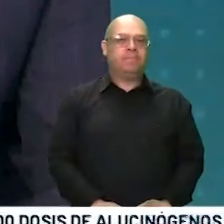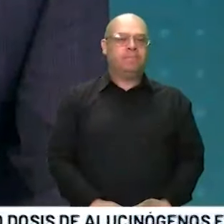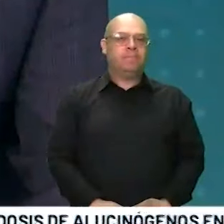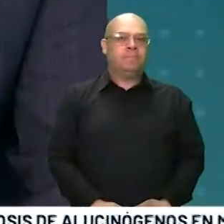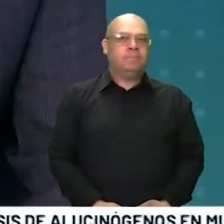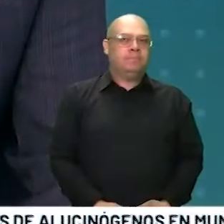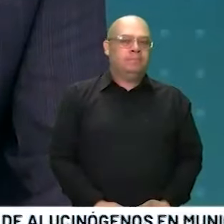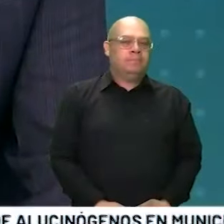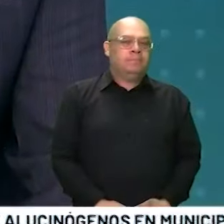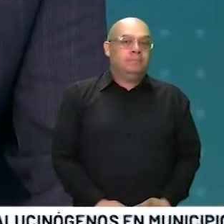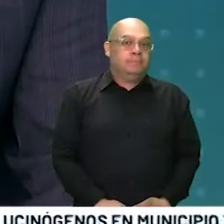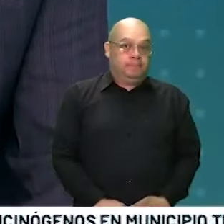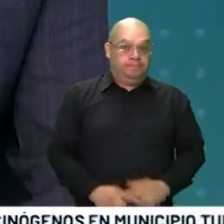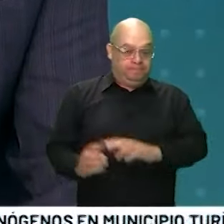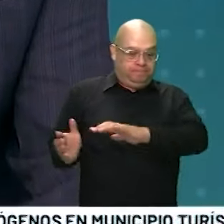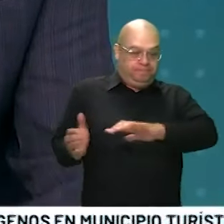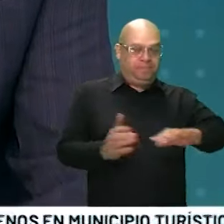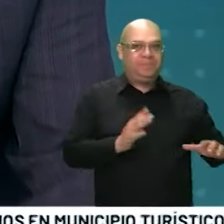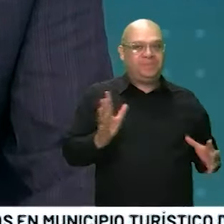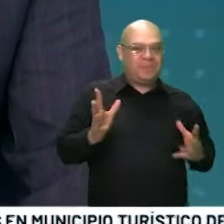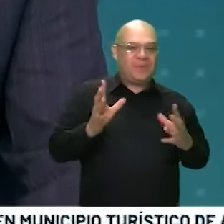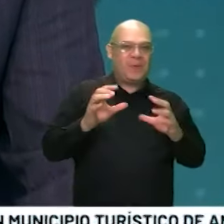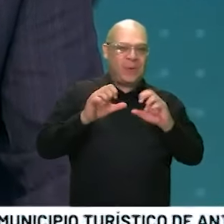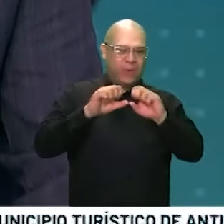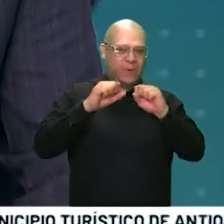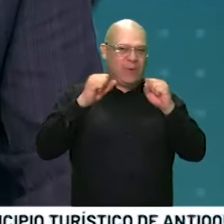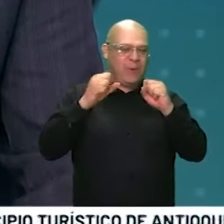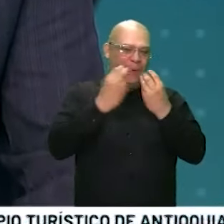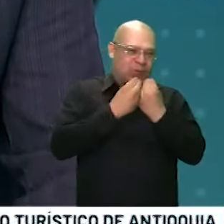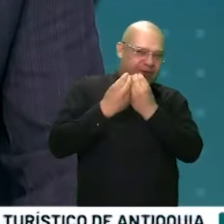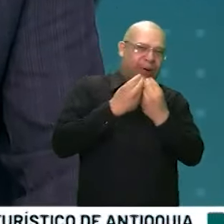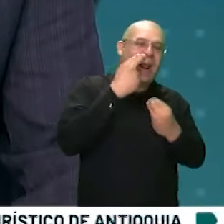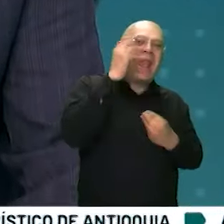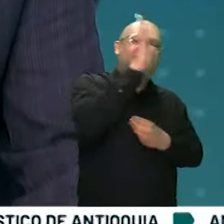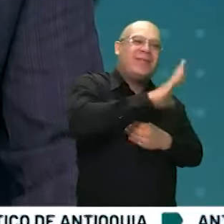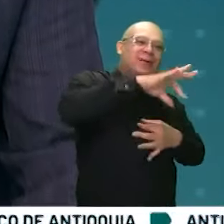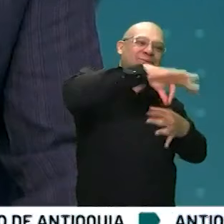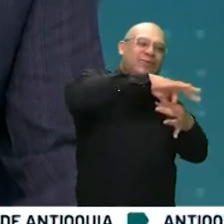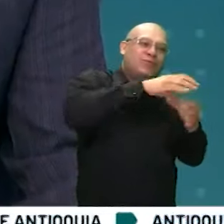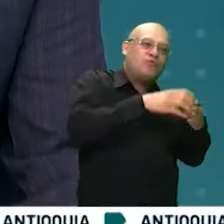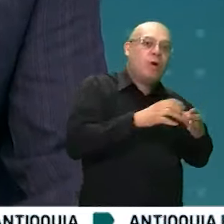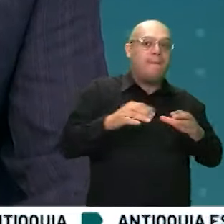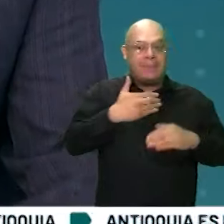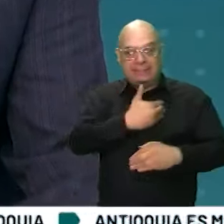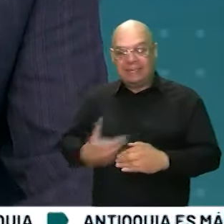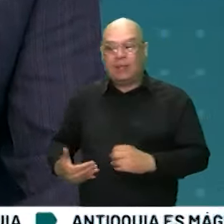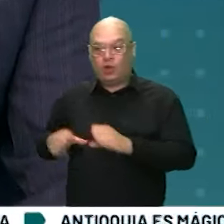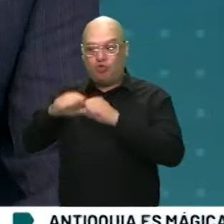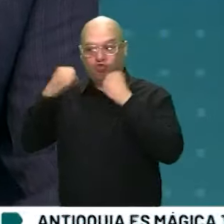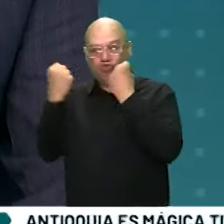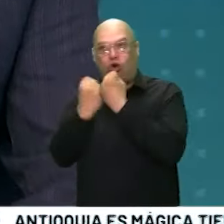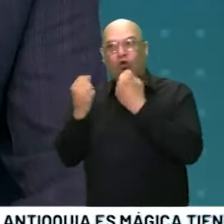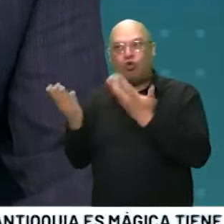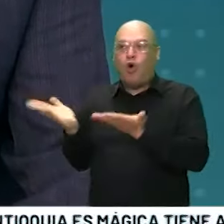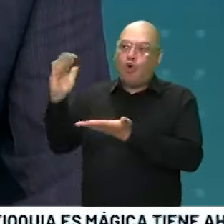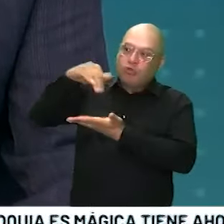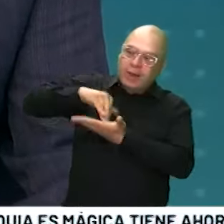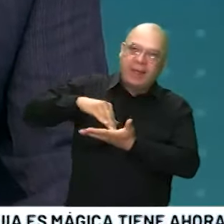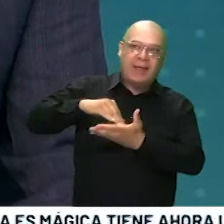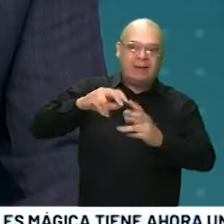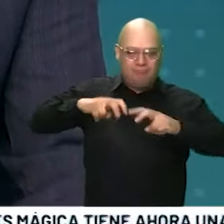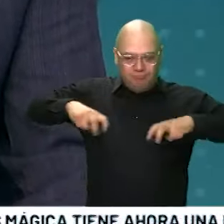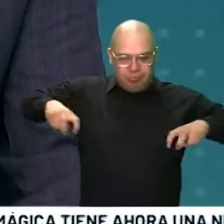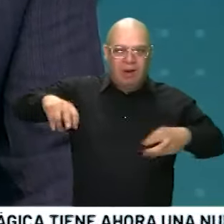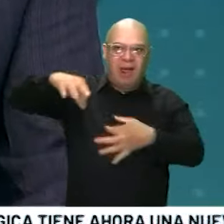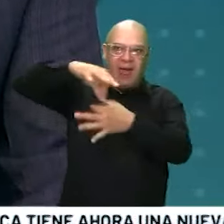y ahora les contamos que el Consejo Nacional electoral le ordenó al presidente del Consejo de Medellín repetir las elecciones de la mesa directiva para incluir